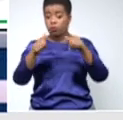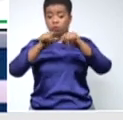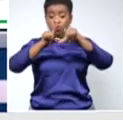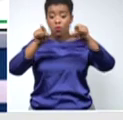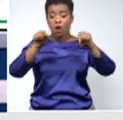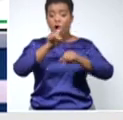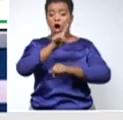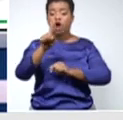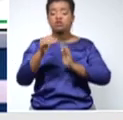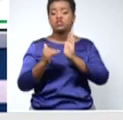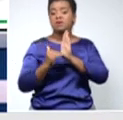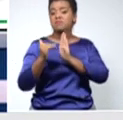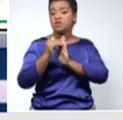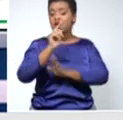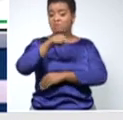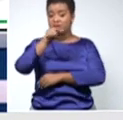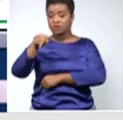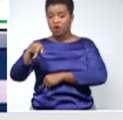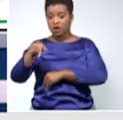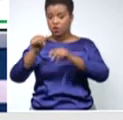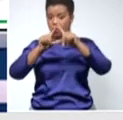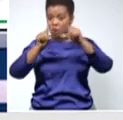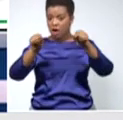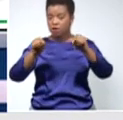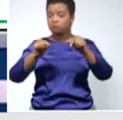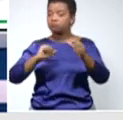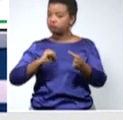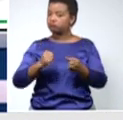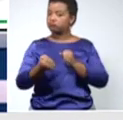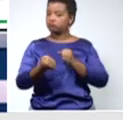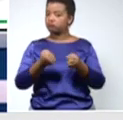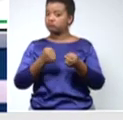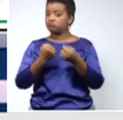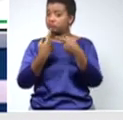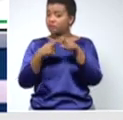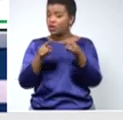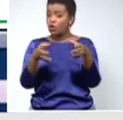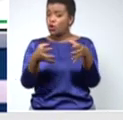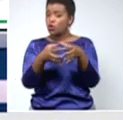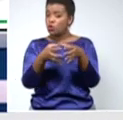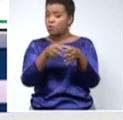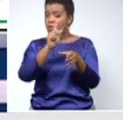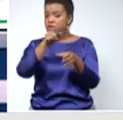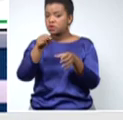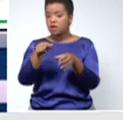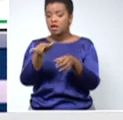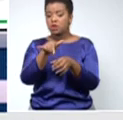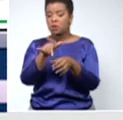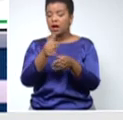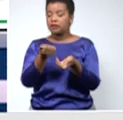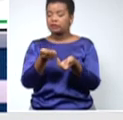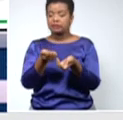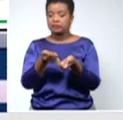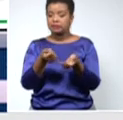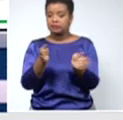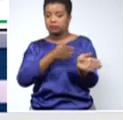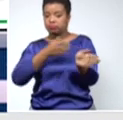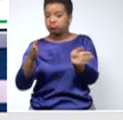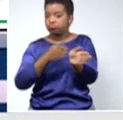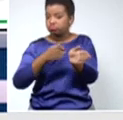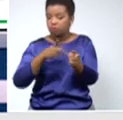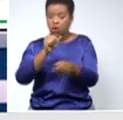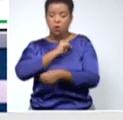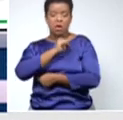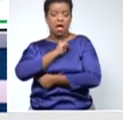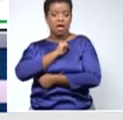11.200.000 cubanos lo hacen, solo un reducido grupo de personas ha perdido esta percepción de riesgo o no la quiere tener o